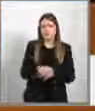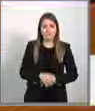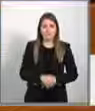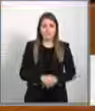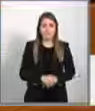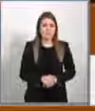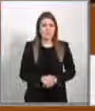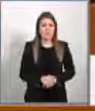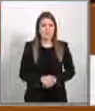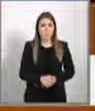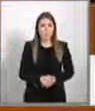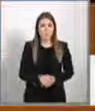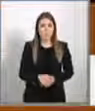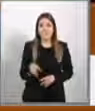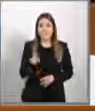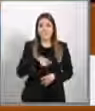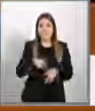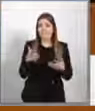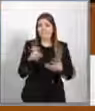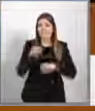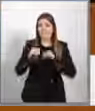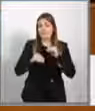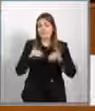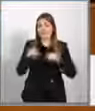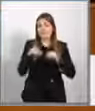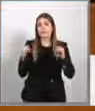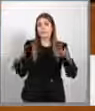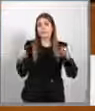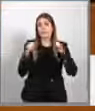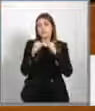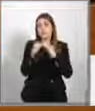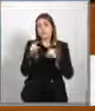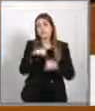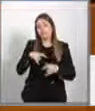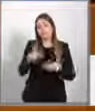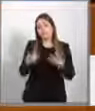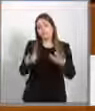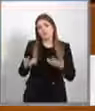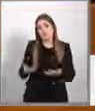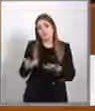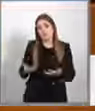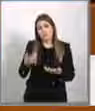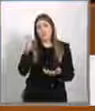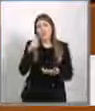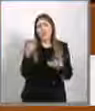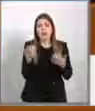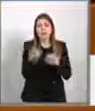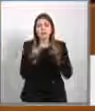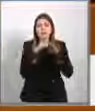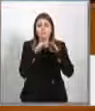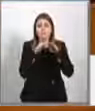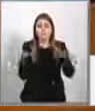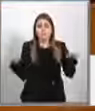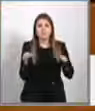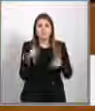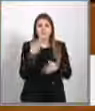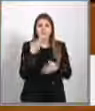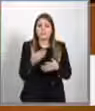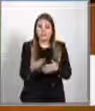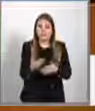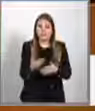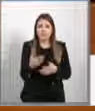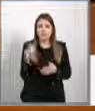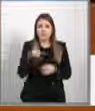Construir las instituciones que queremos para tener un Estado democrático de derecho. Darle al